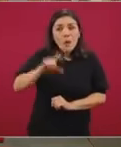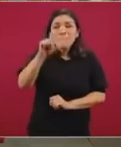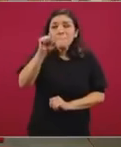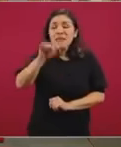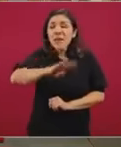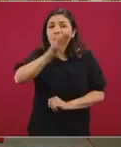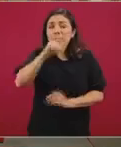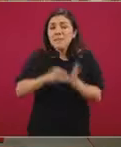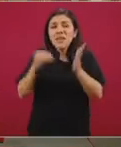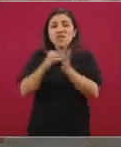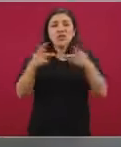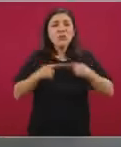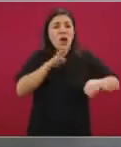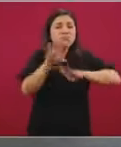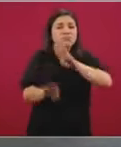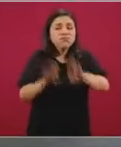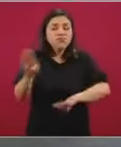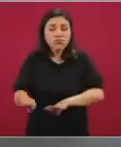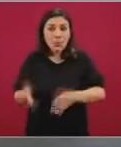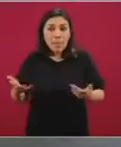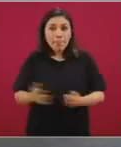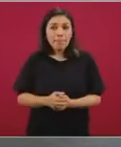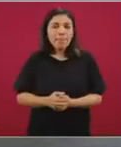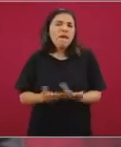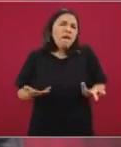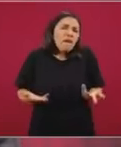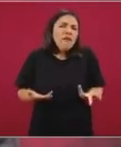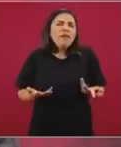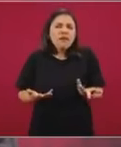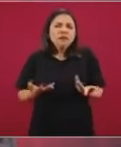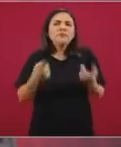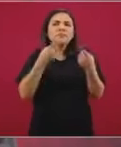de defunciones, y varias